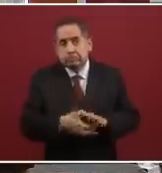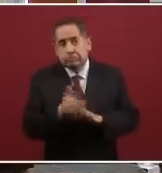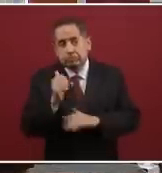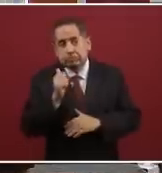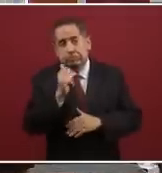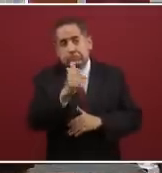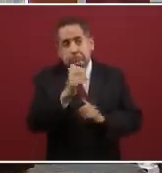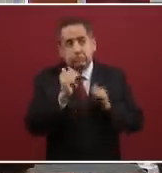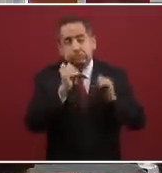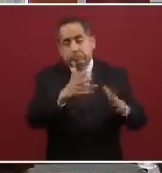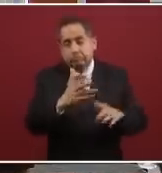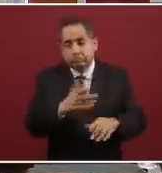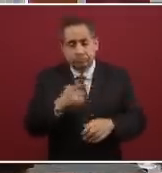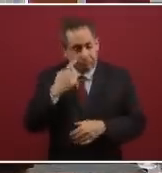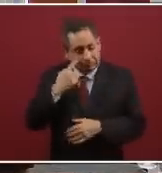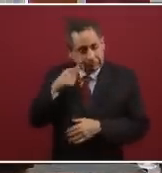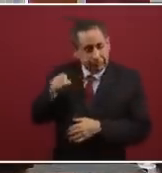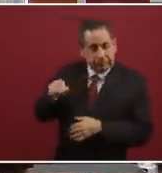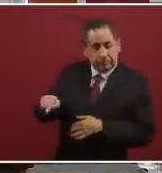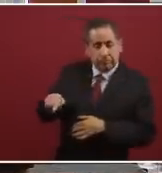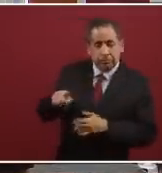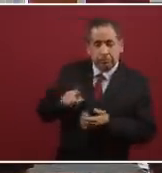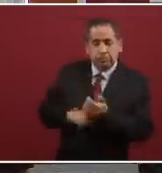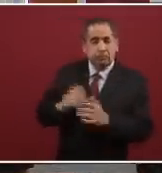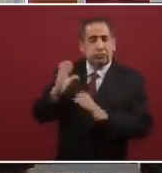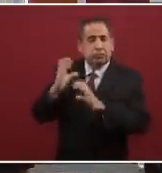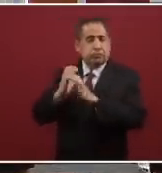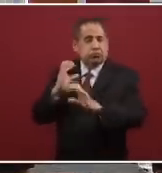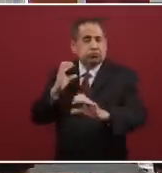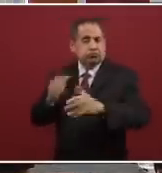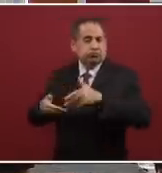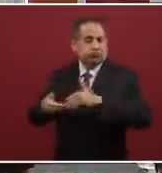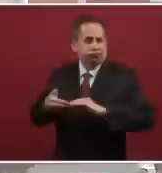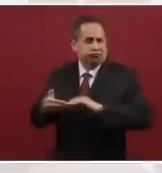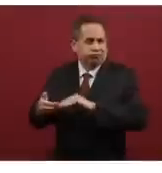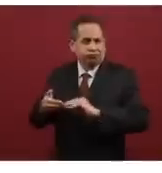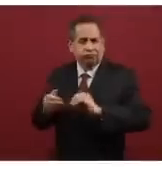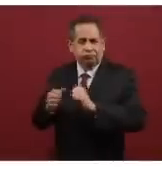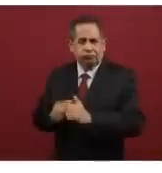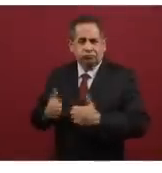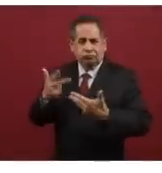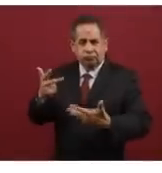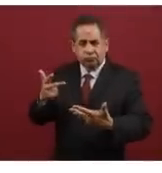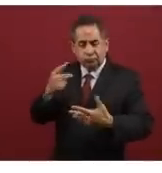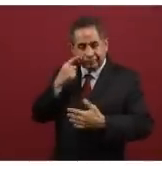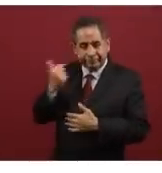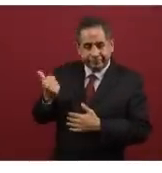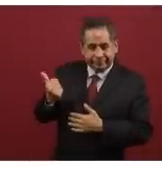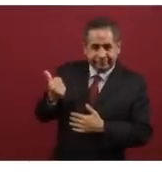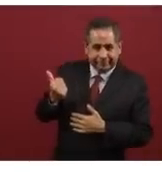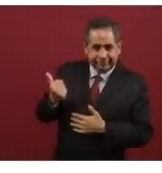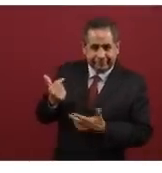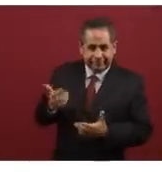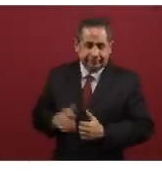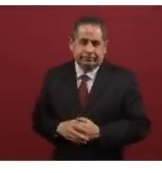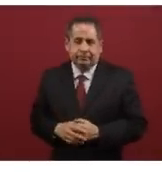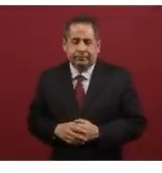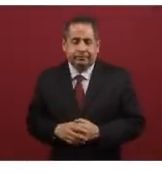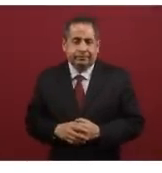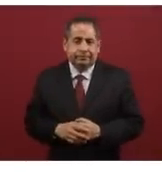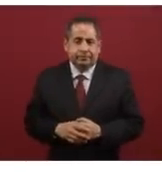estos 4 tractocamiones con 8 cajas que se denominan cajas secas. Se dio